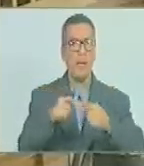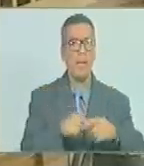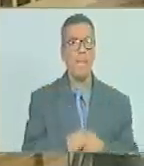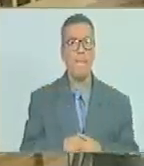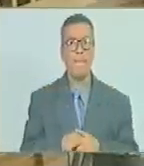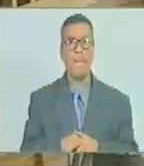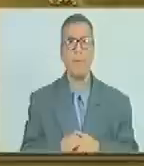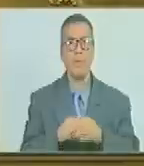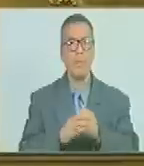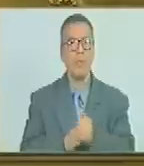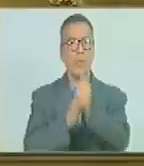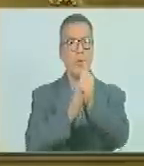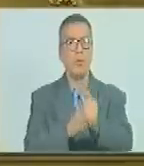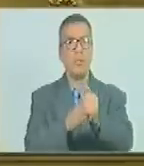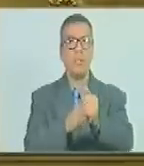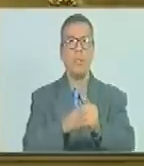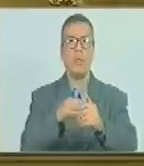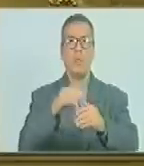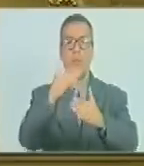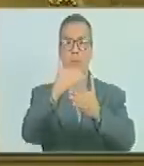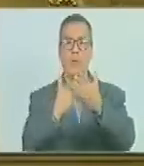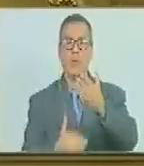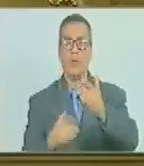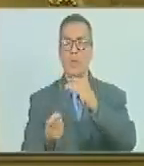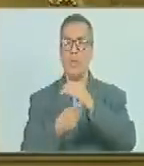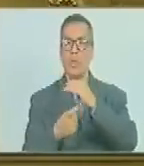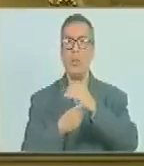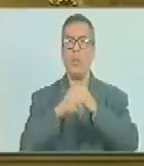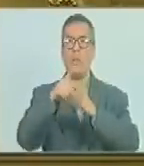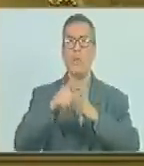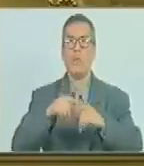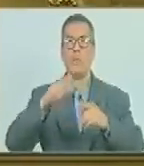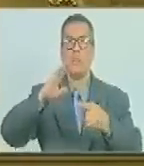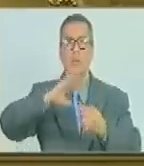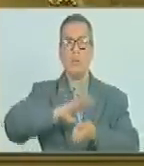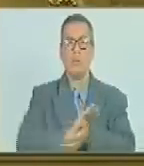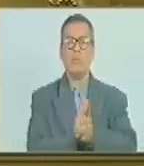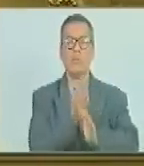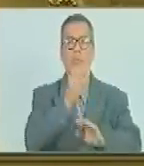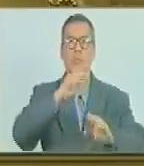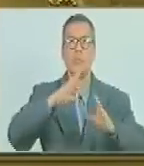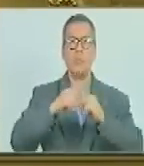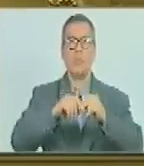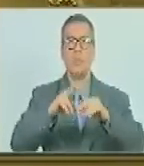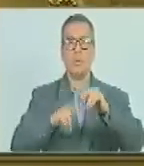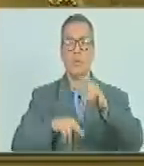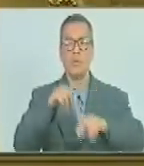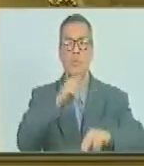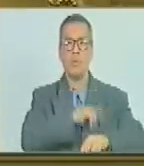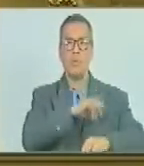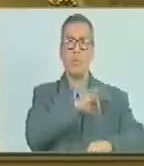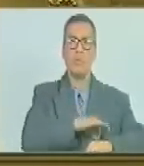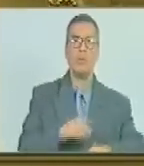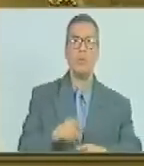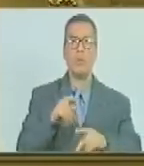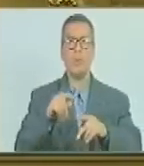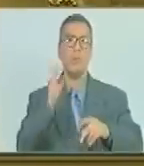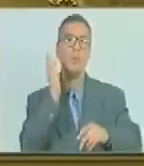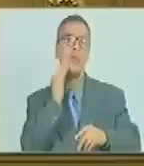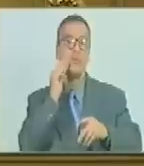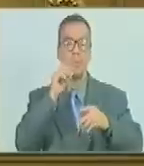para conducirlos hacia el subdesarrollo tecnológico y destruir su estructura social, hoy Irán es ejemplo de